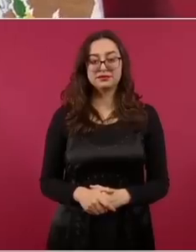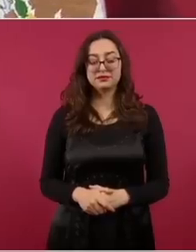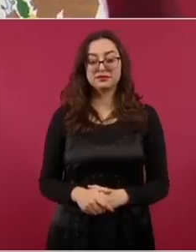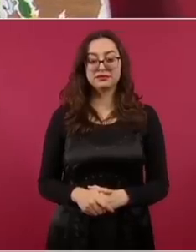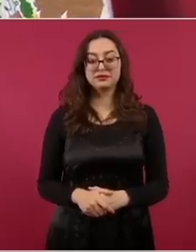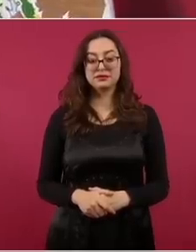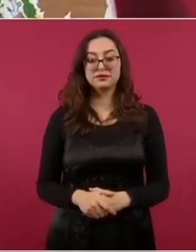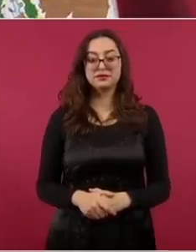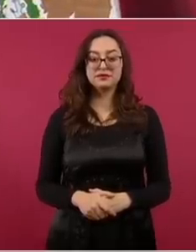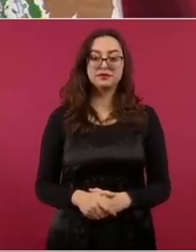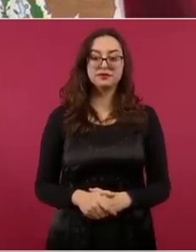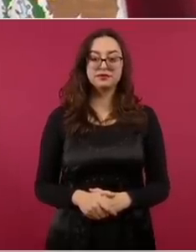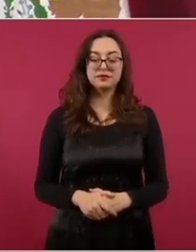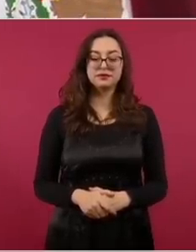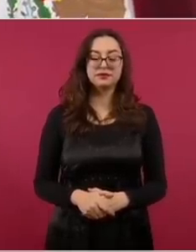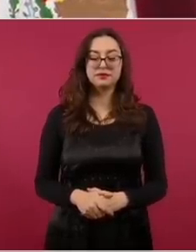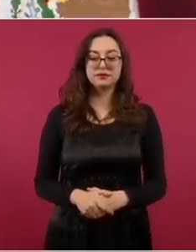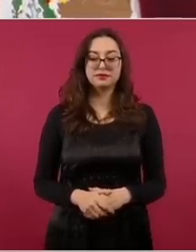antes